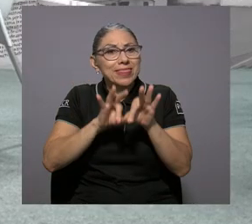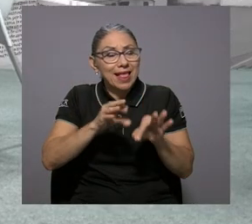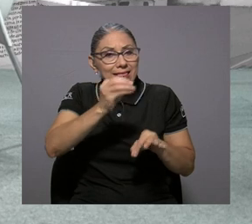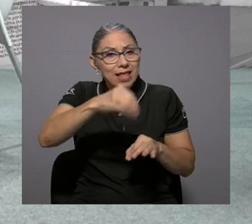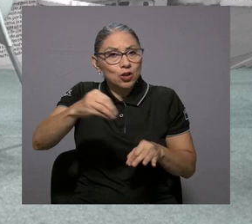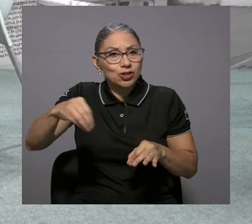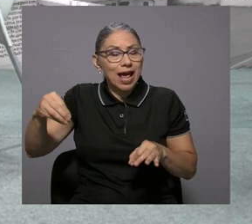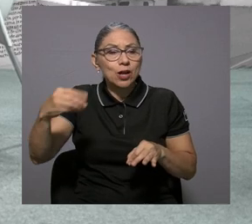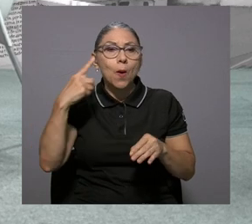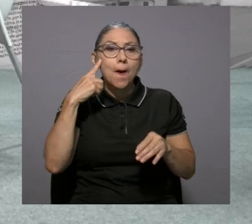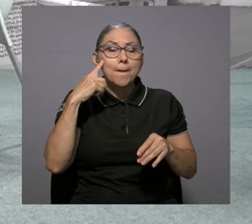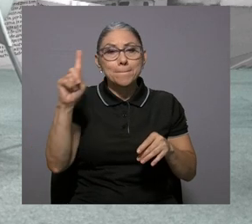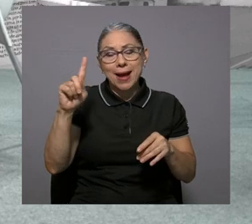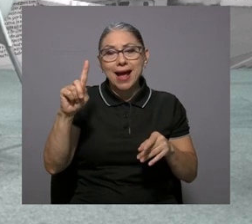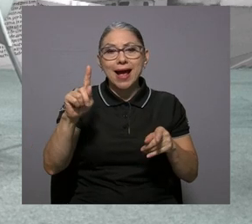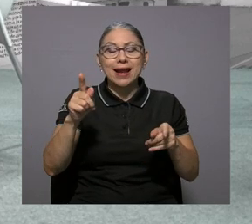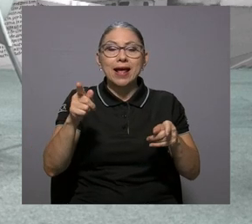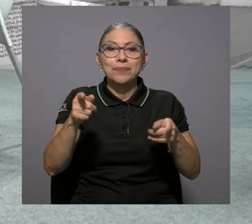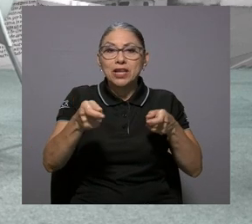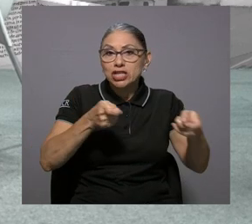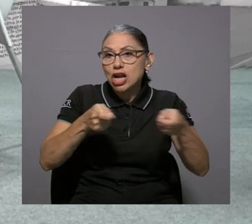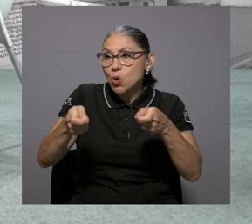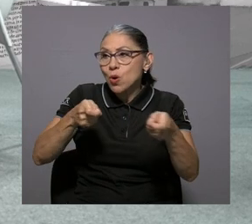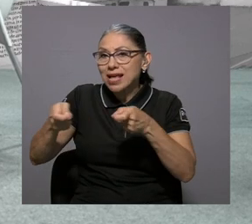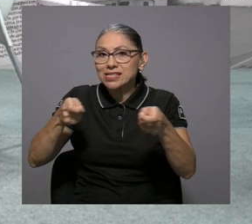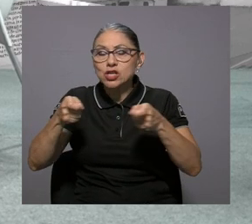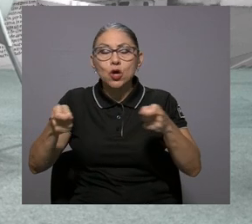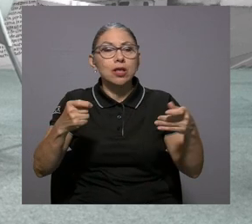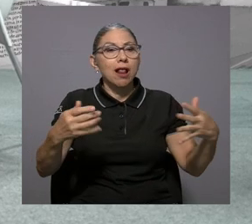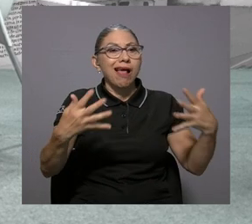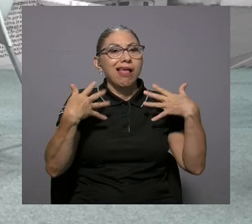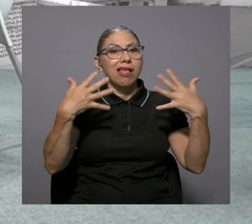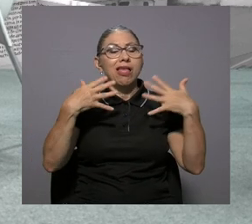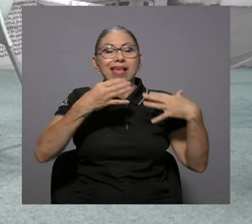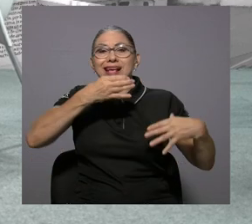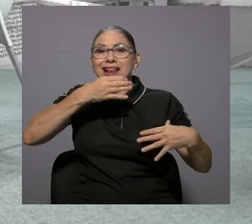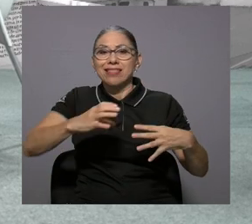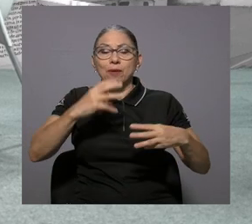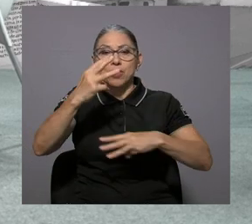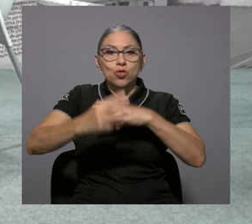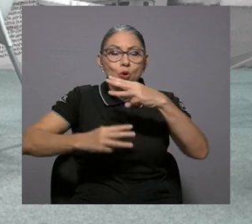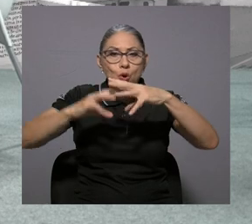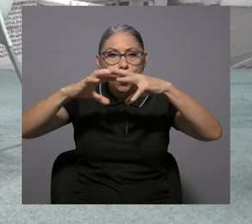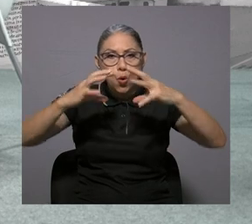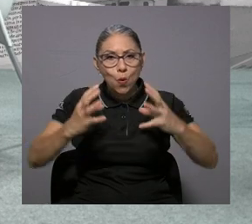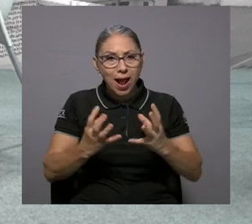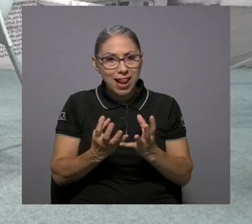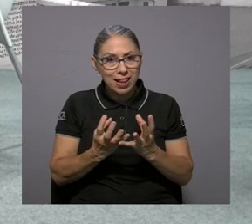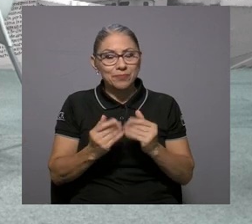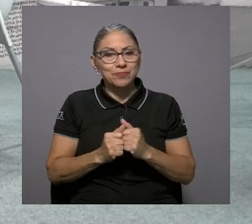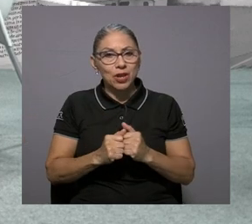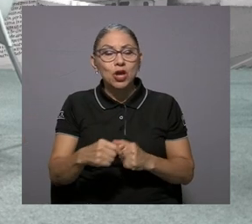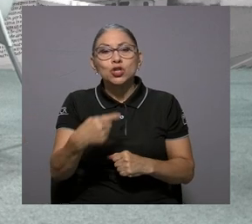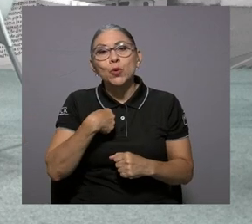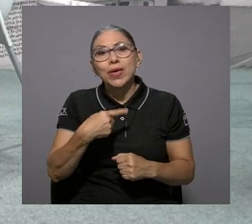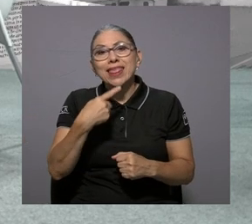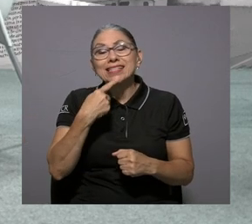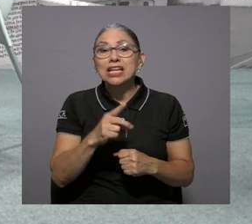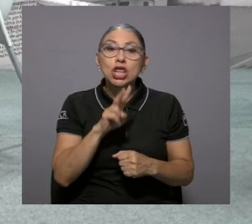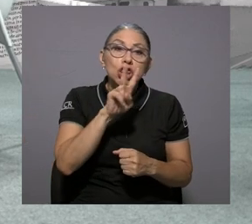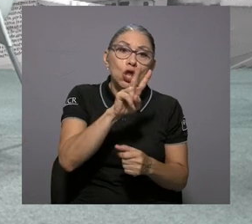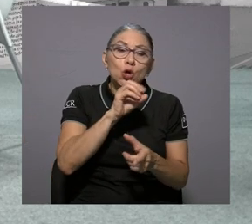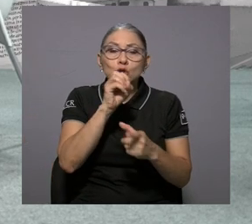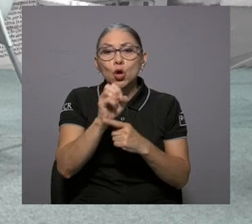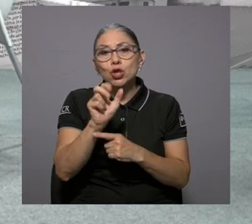la regulación del calentamiento global. Si me permite, voy a dar dos o tres cifras que son